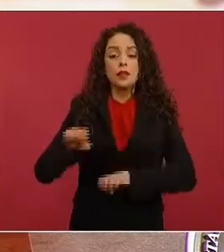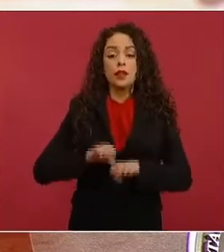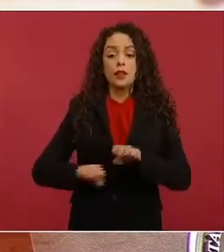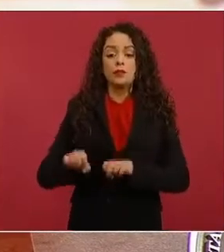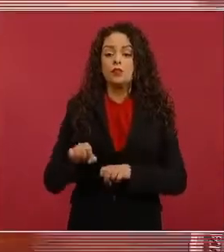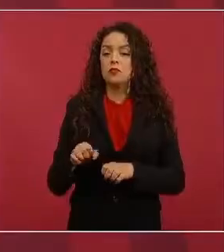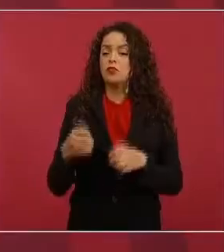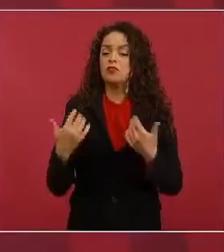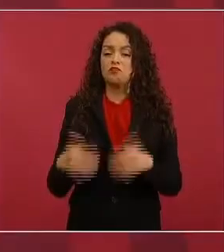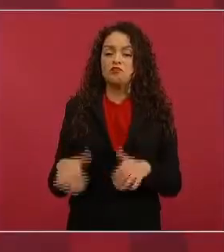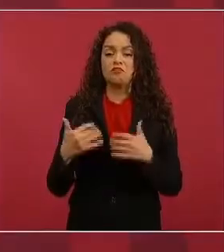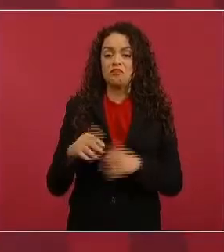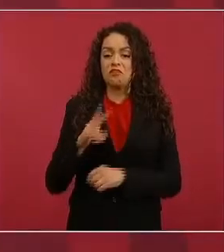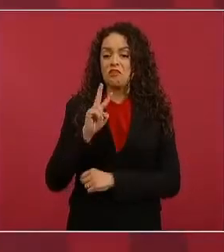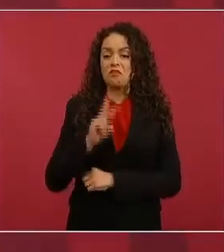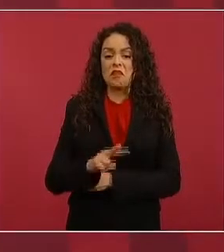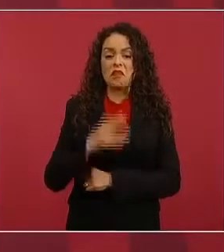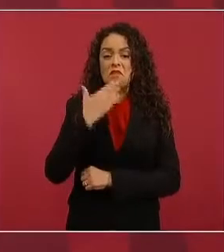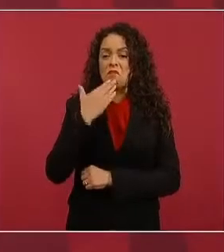fueron